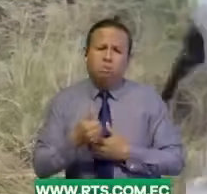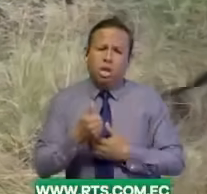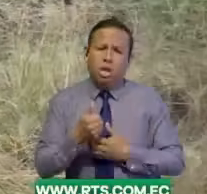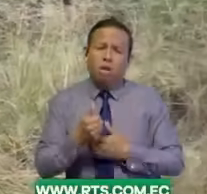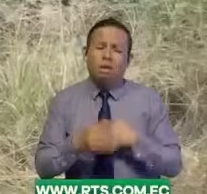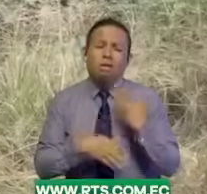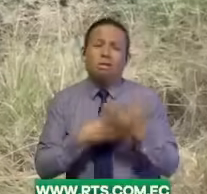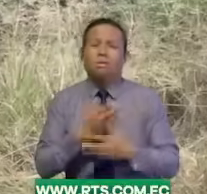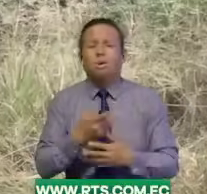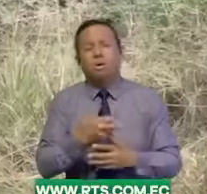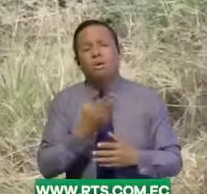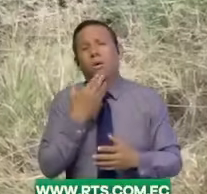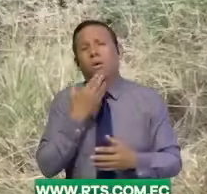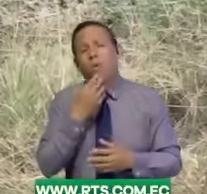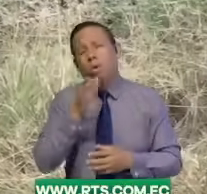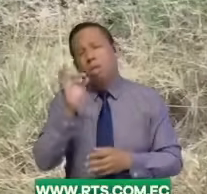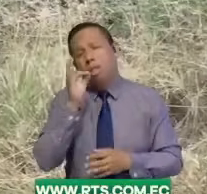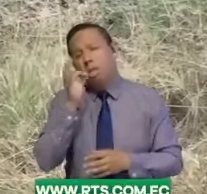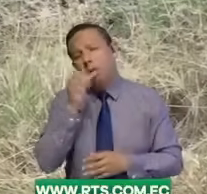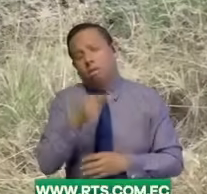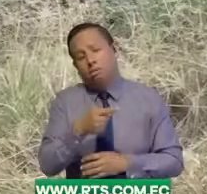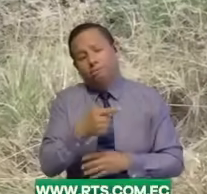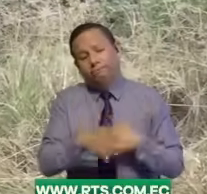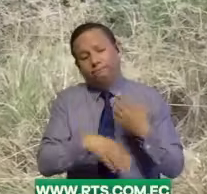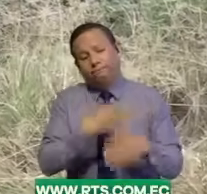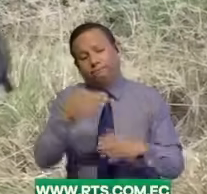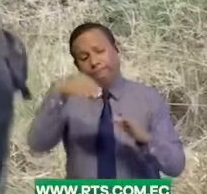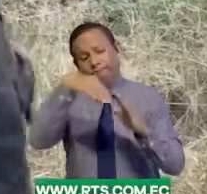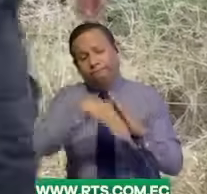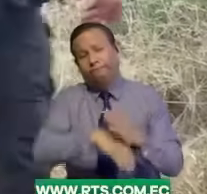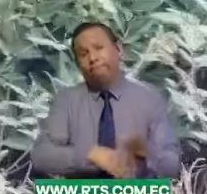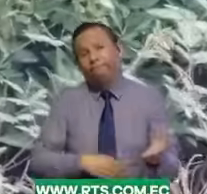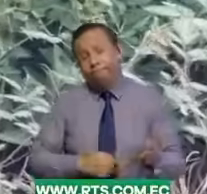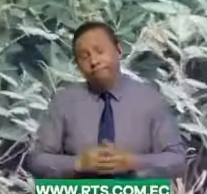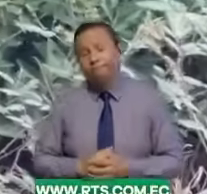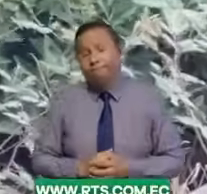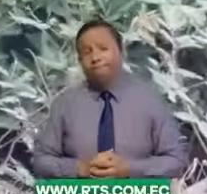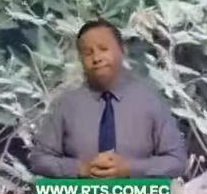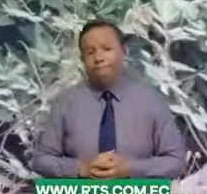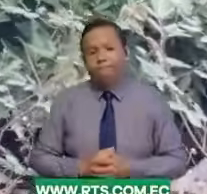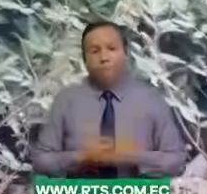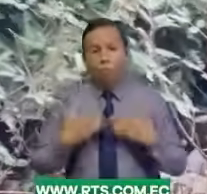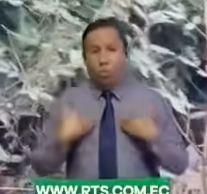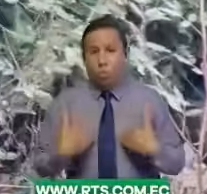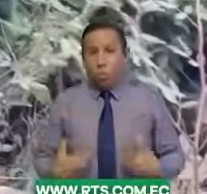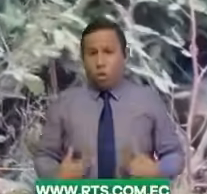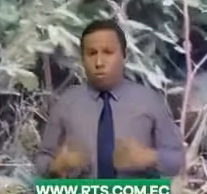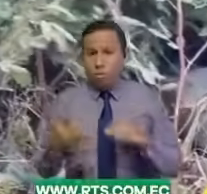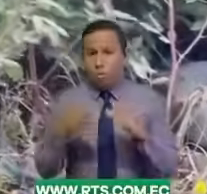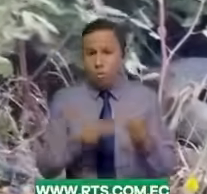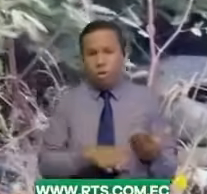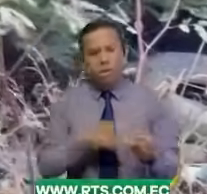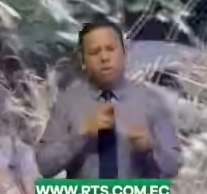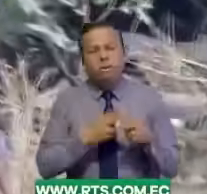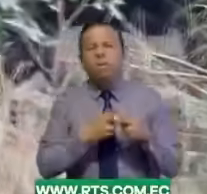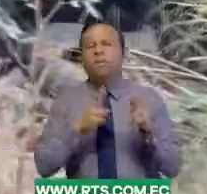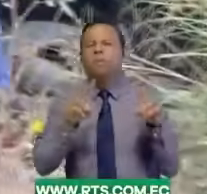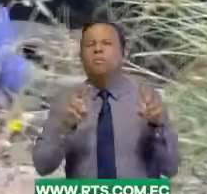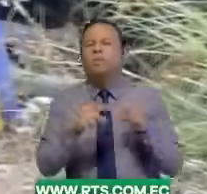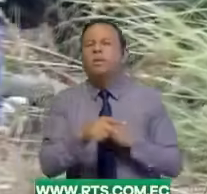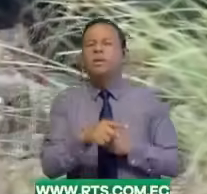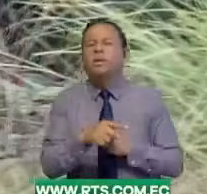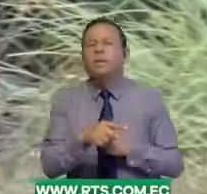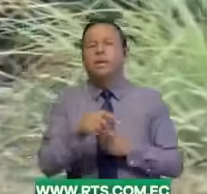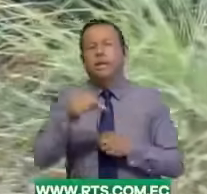cayó en las manos de la droga y ya se destruyó totalmente. El cuerpo del occiso, a quien cariñosamente le llamaban de